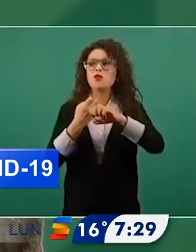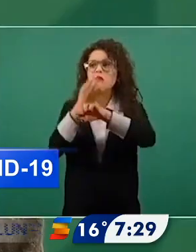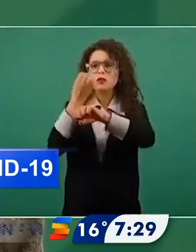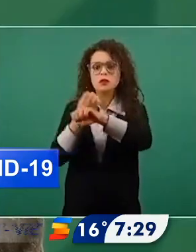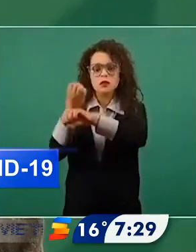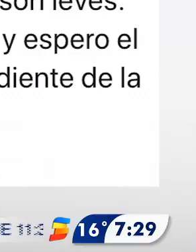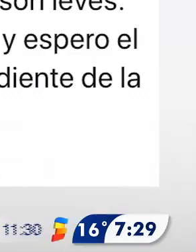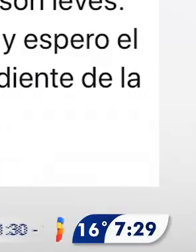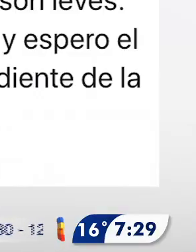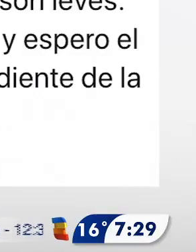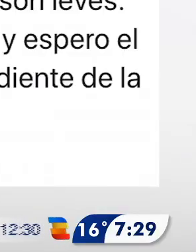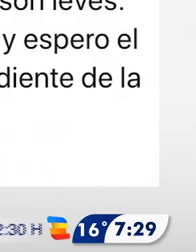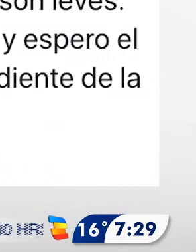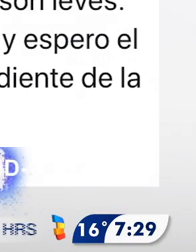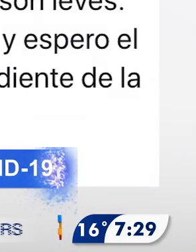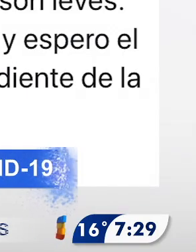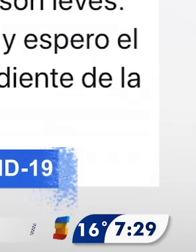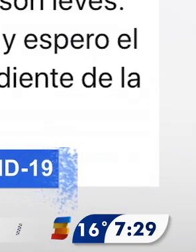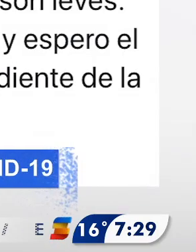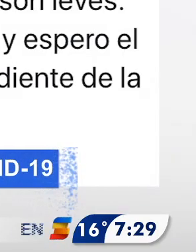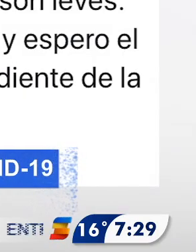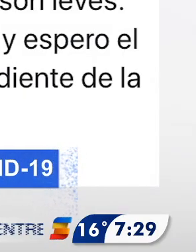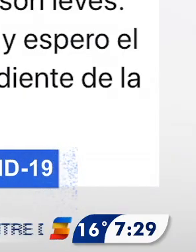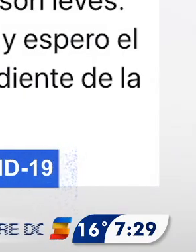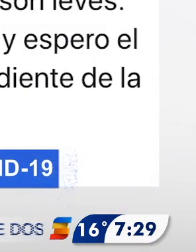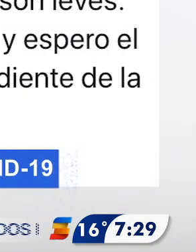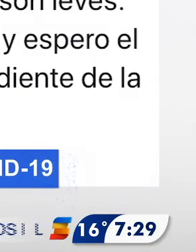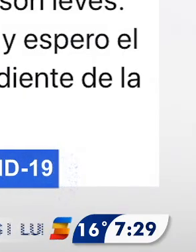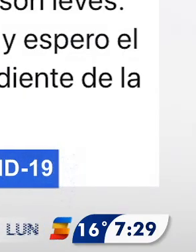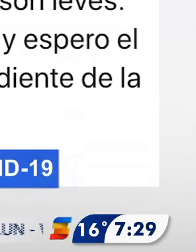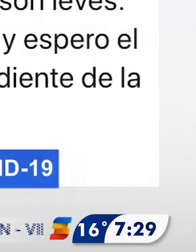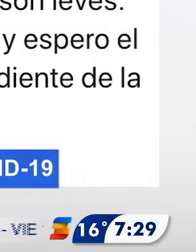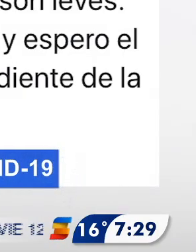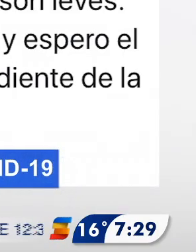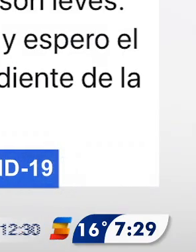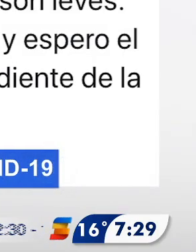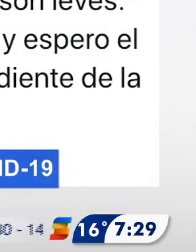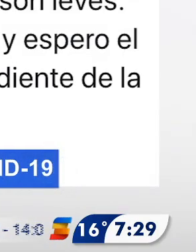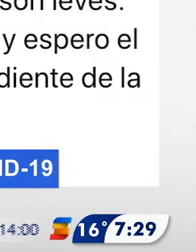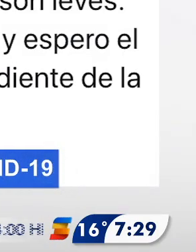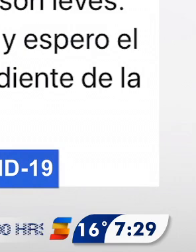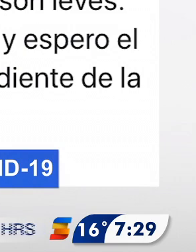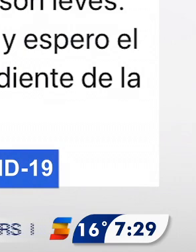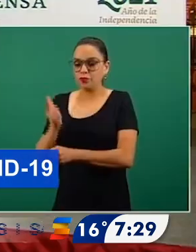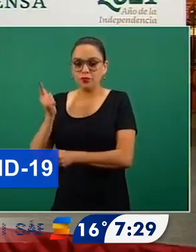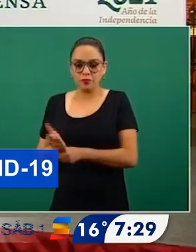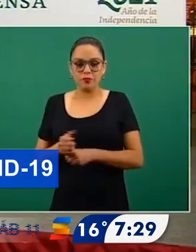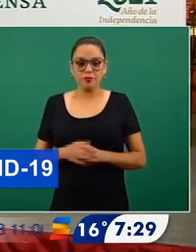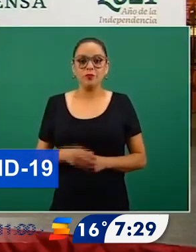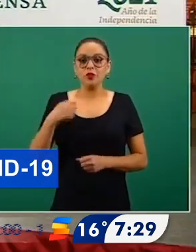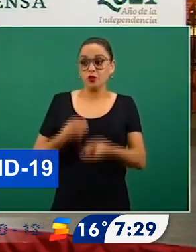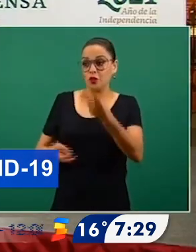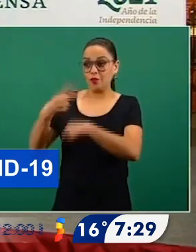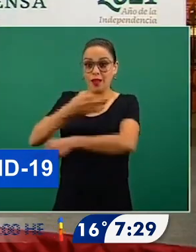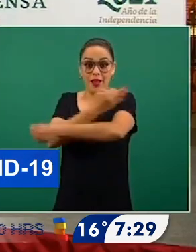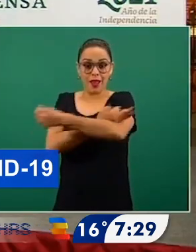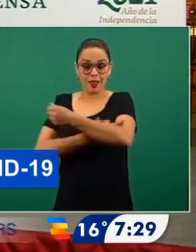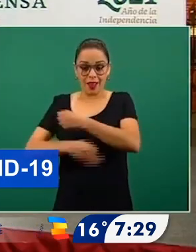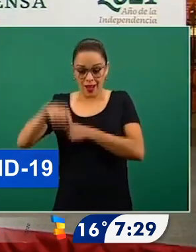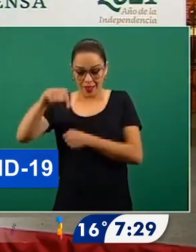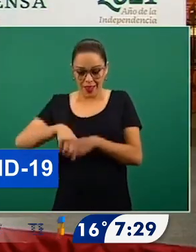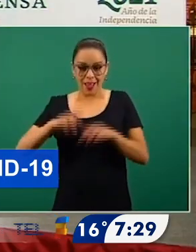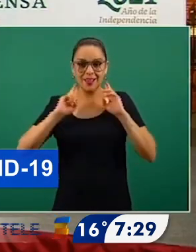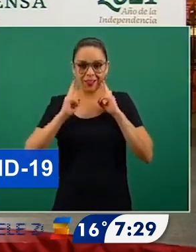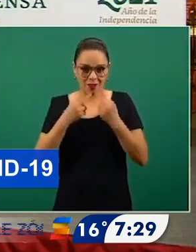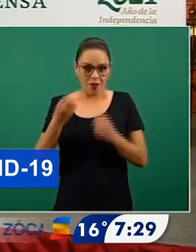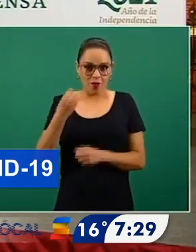dio positivo a COVID-19. Cabe hacer mención que el subsecretario López-Gatell había sido uno de los principales antagonistas del